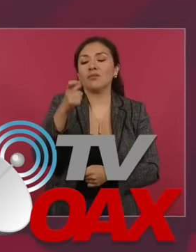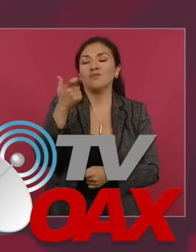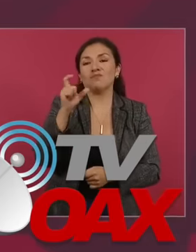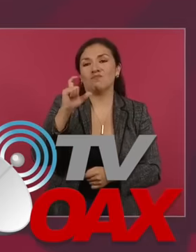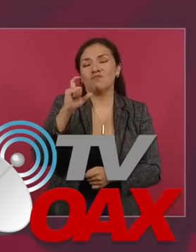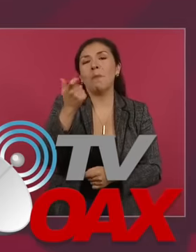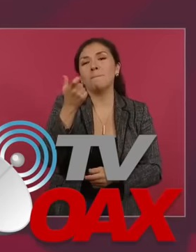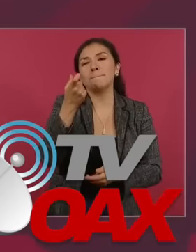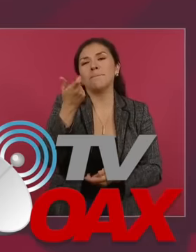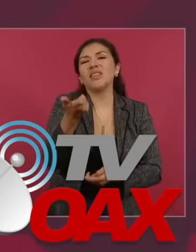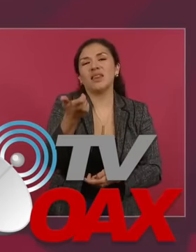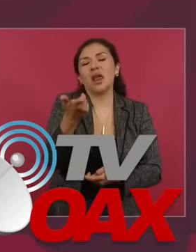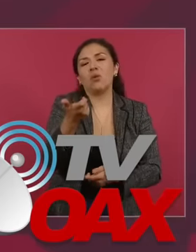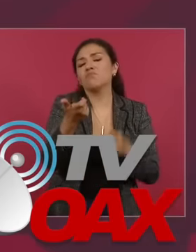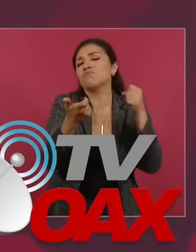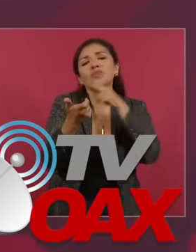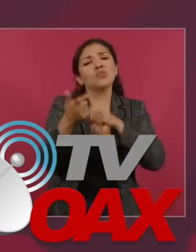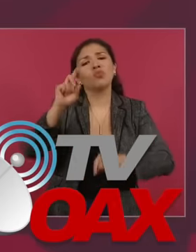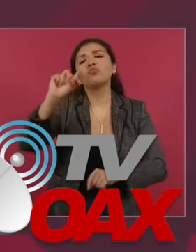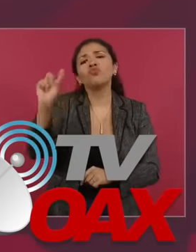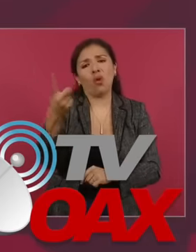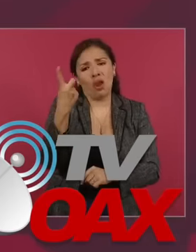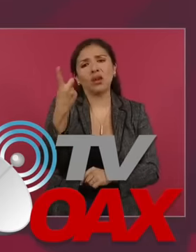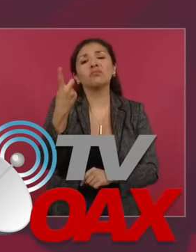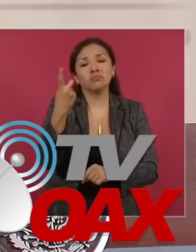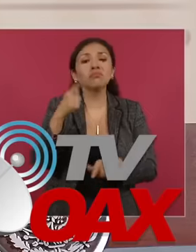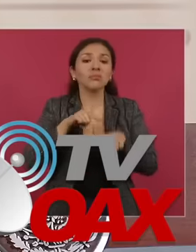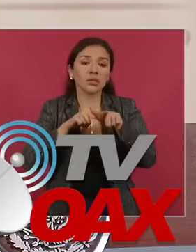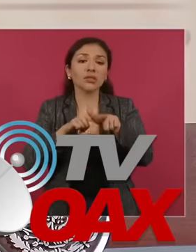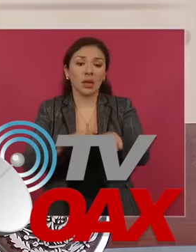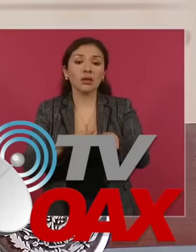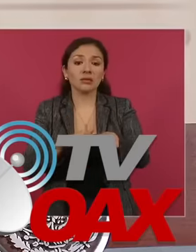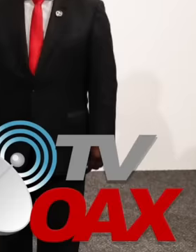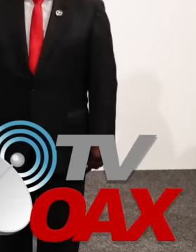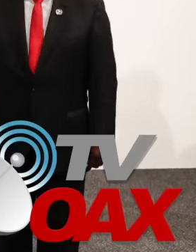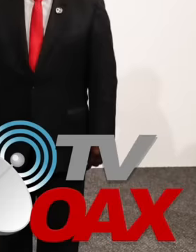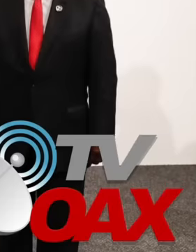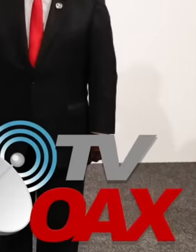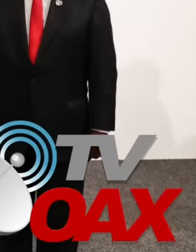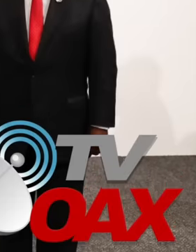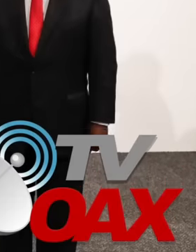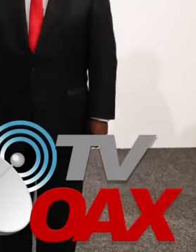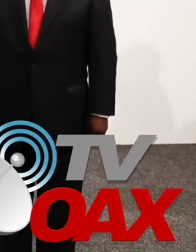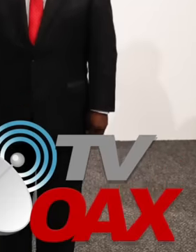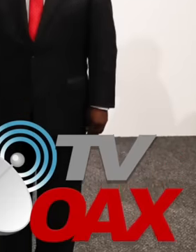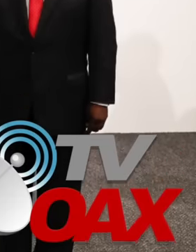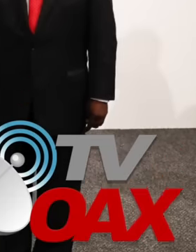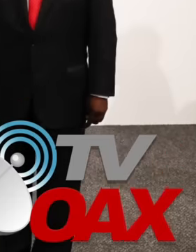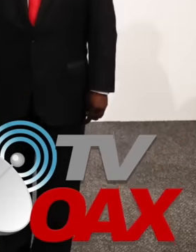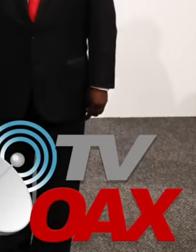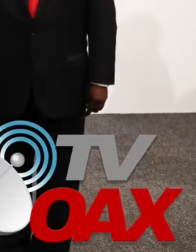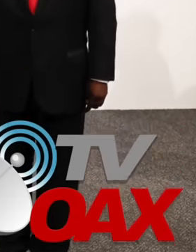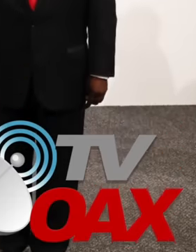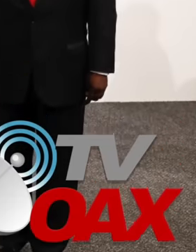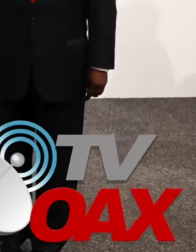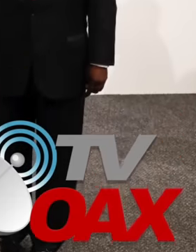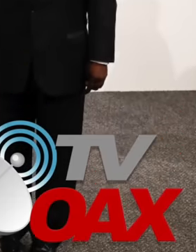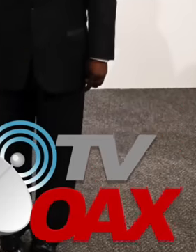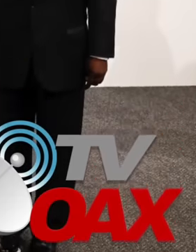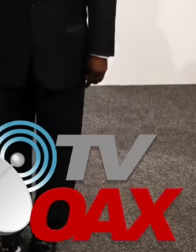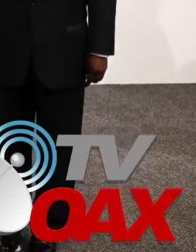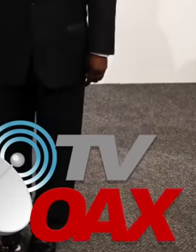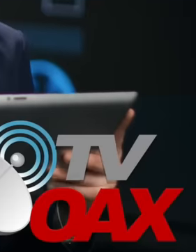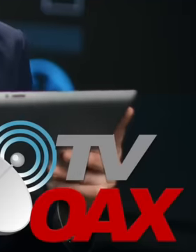que México participe en estas estrategias, con argumentos similares a los que dio antes de la cumbre